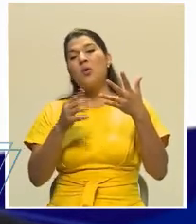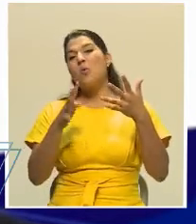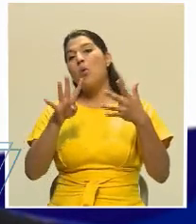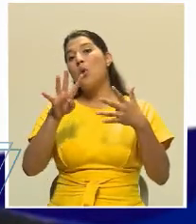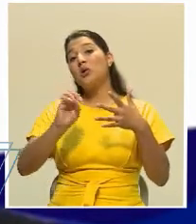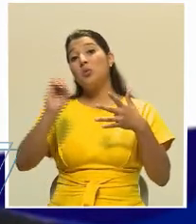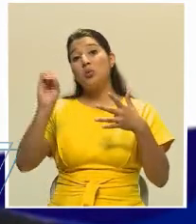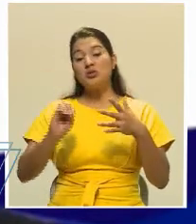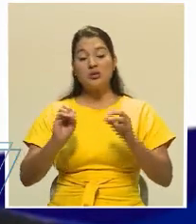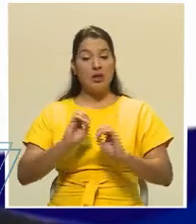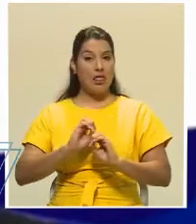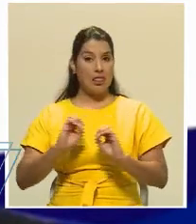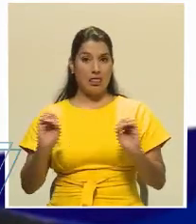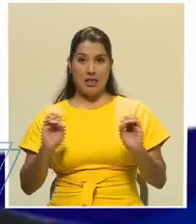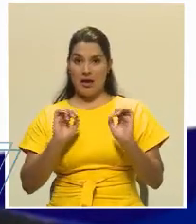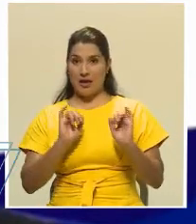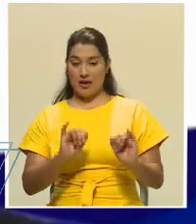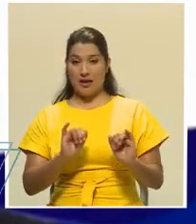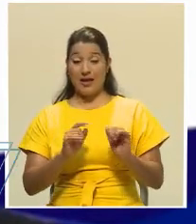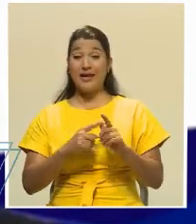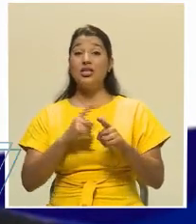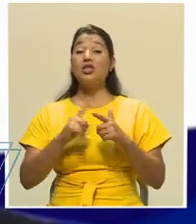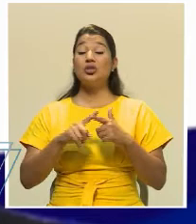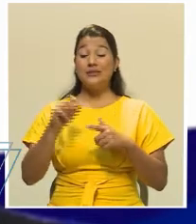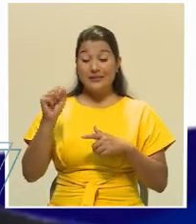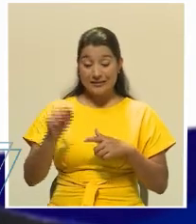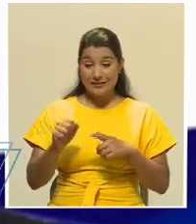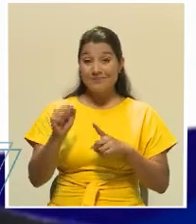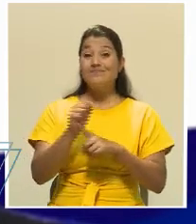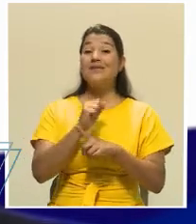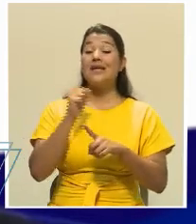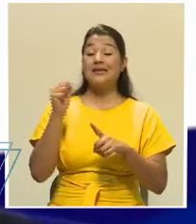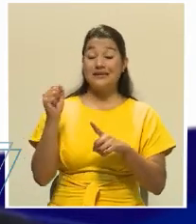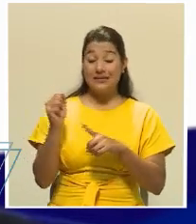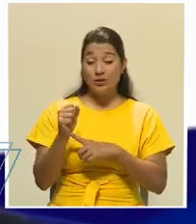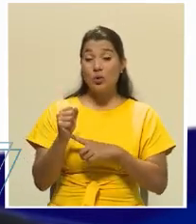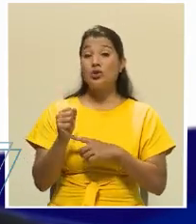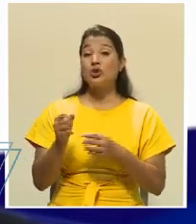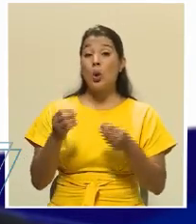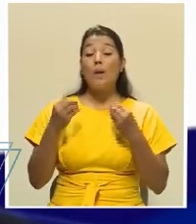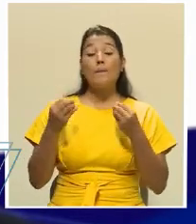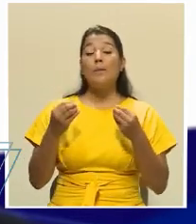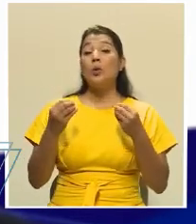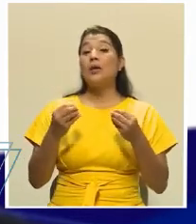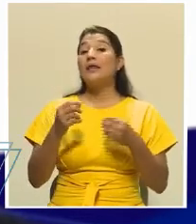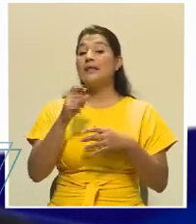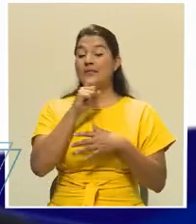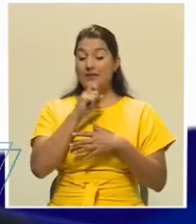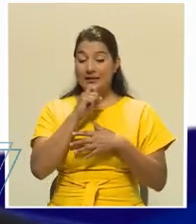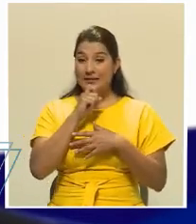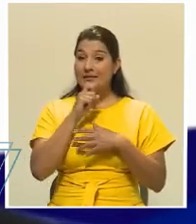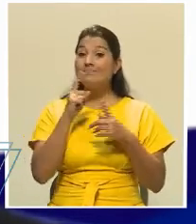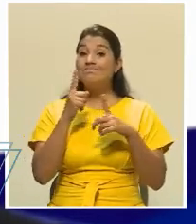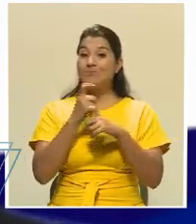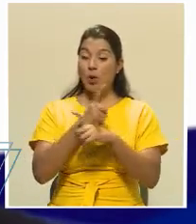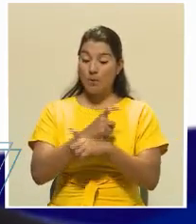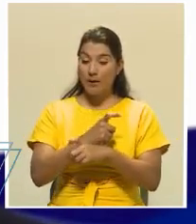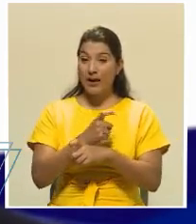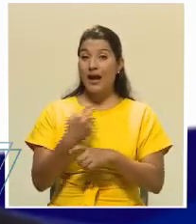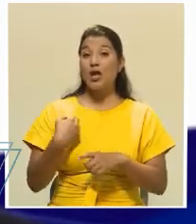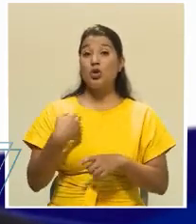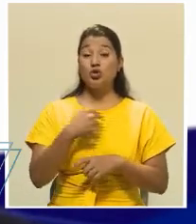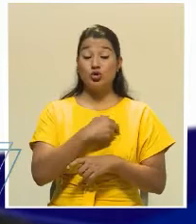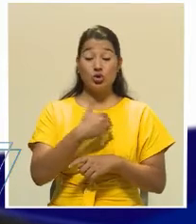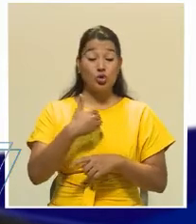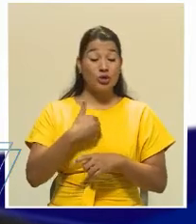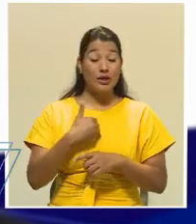del presupuesto nacional. Entonces, sí, la situación es bastante difícil, compleja. Tenemos unas